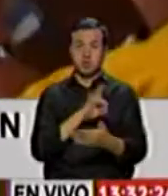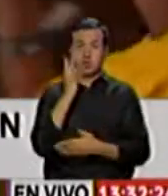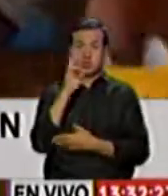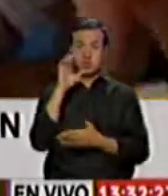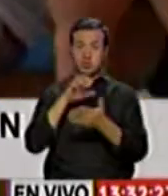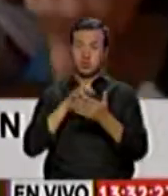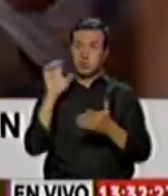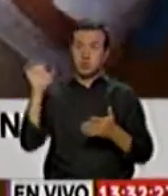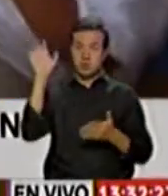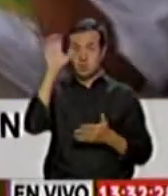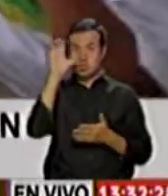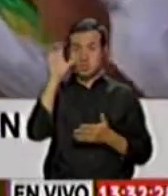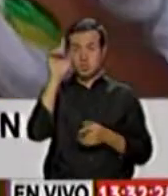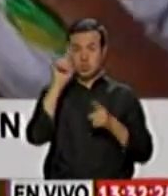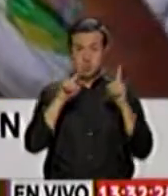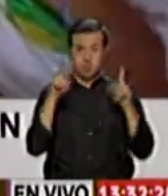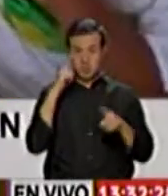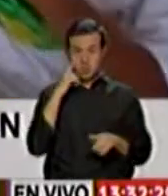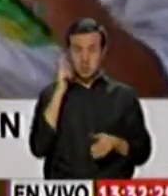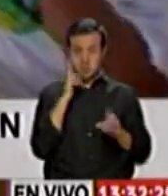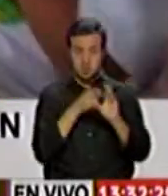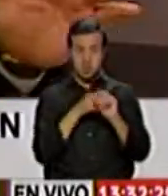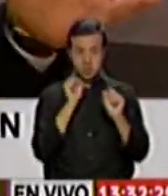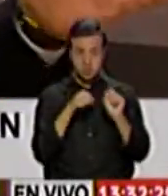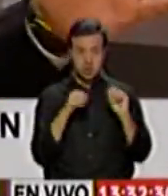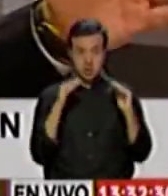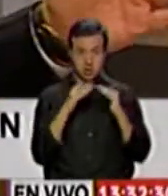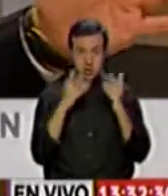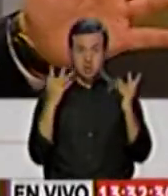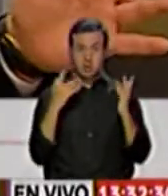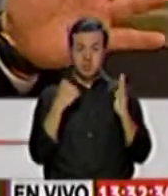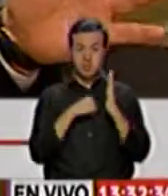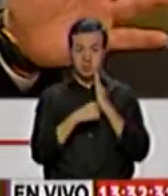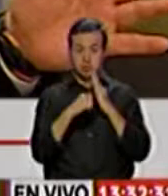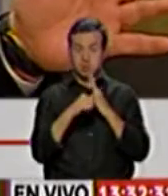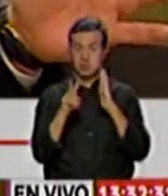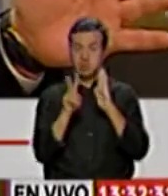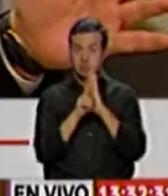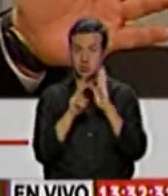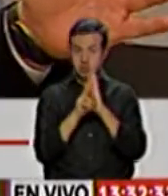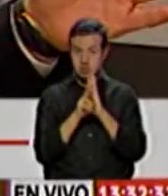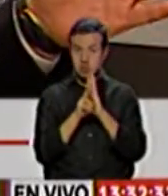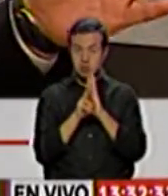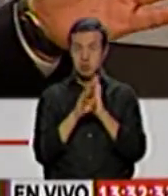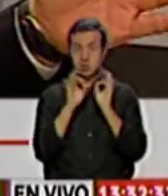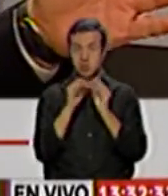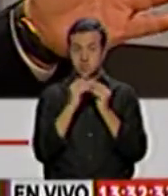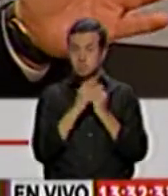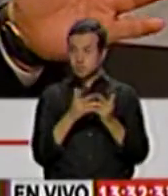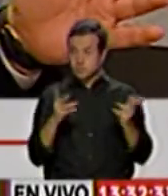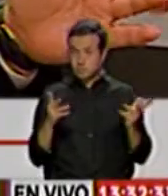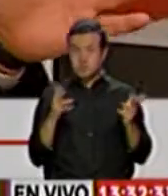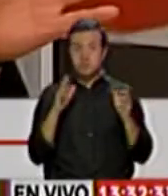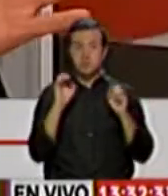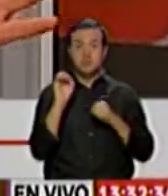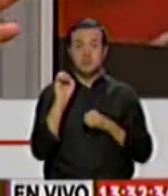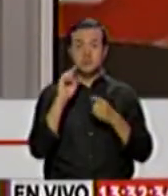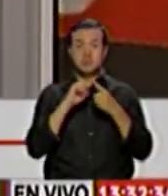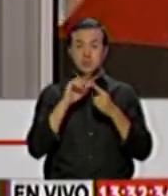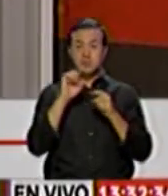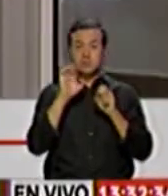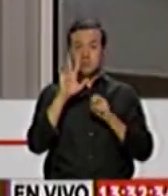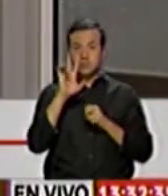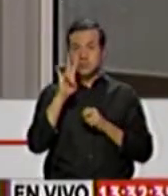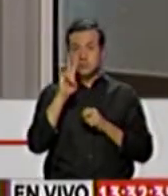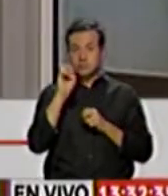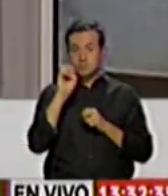provincias. Pero, ¿en qué caso se puede acceder a una vivienda? El MIDUBI resuelve en un momento dado de 0 a 70.000 viviendas